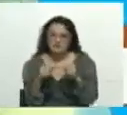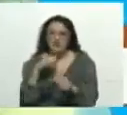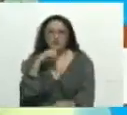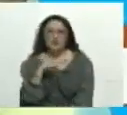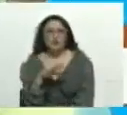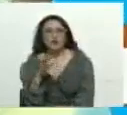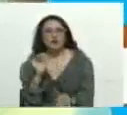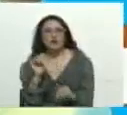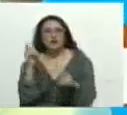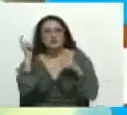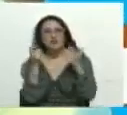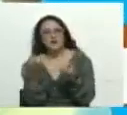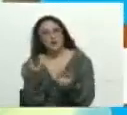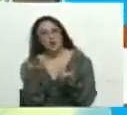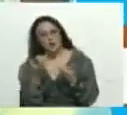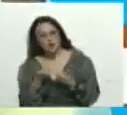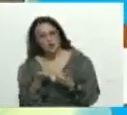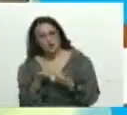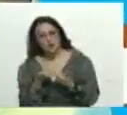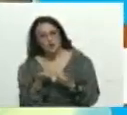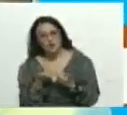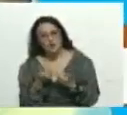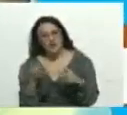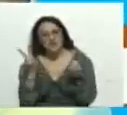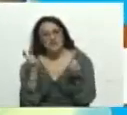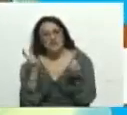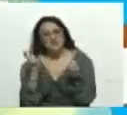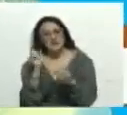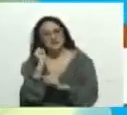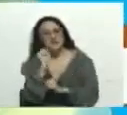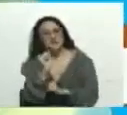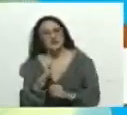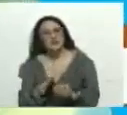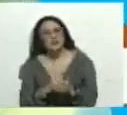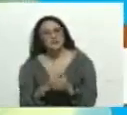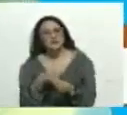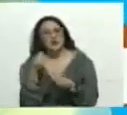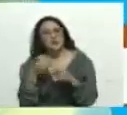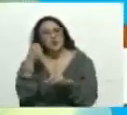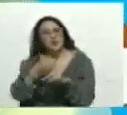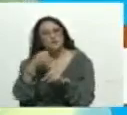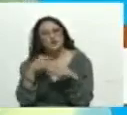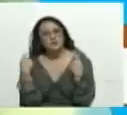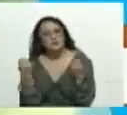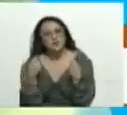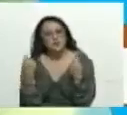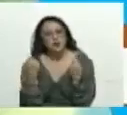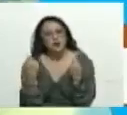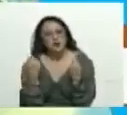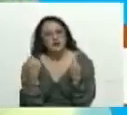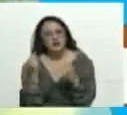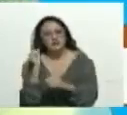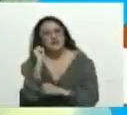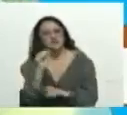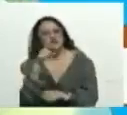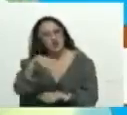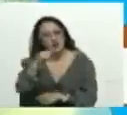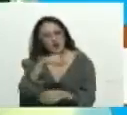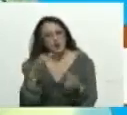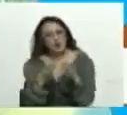historia que el comandante Chávez nos contó el tema de la tradición de cómo las luchas populares fueron traicionadas